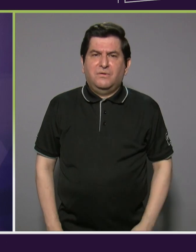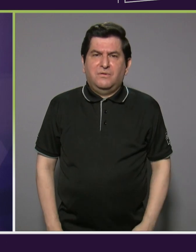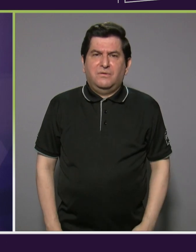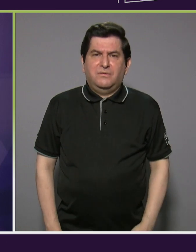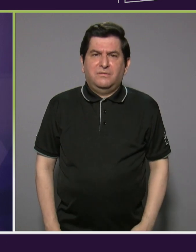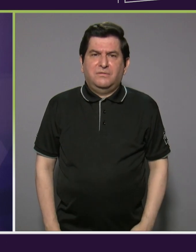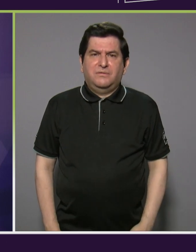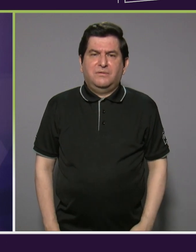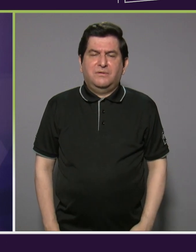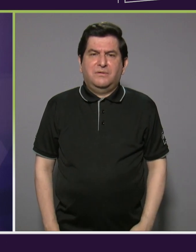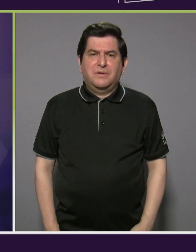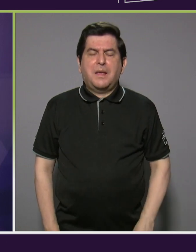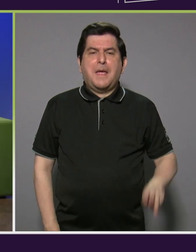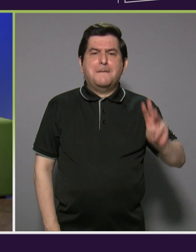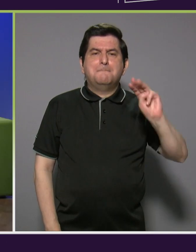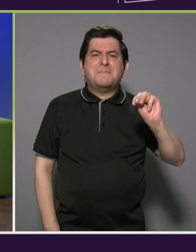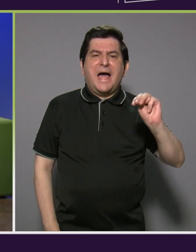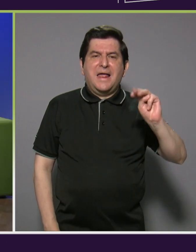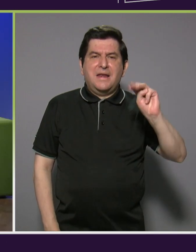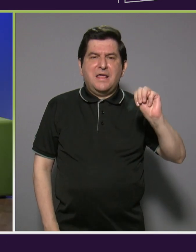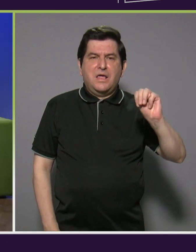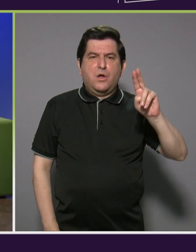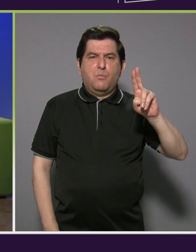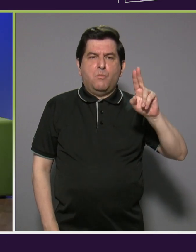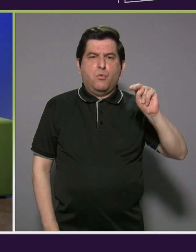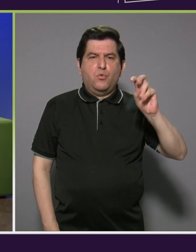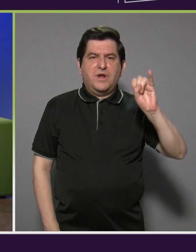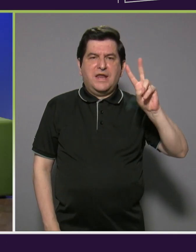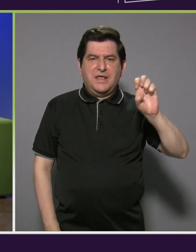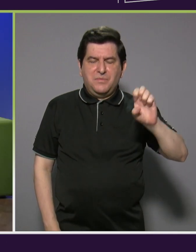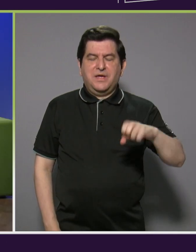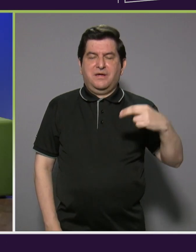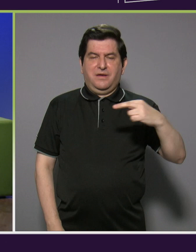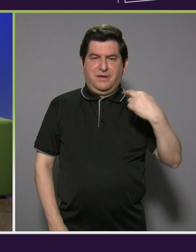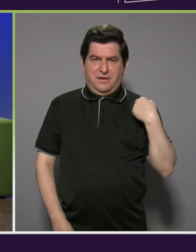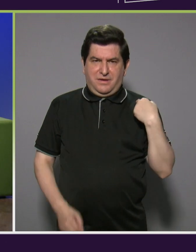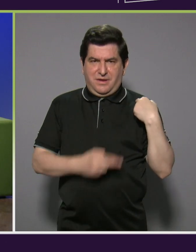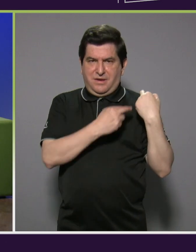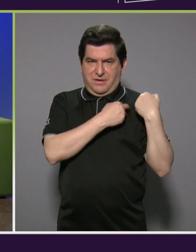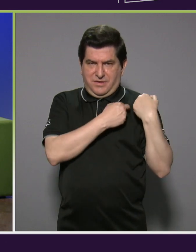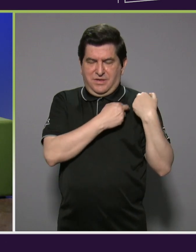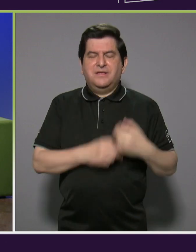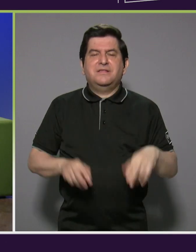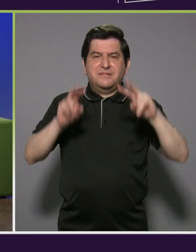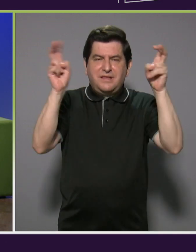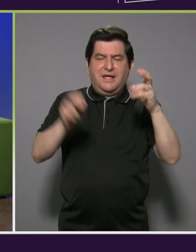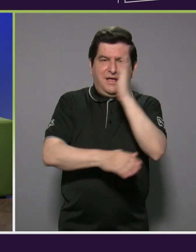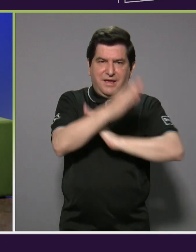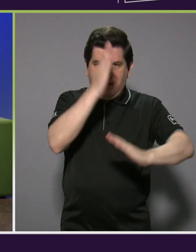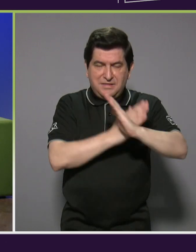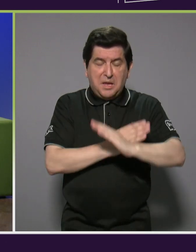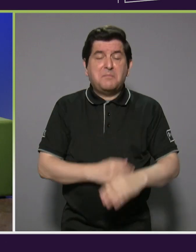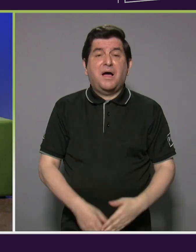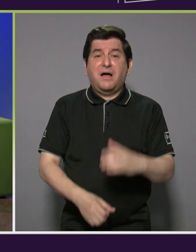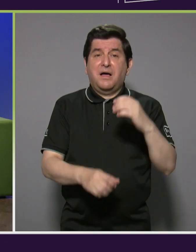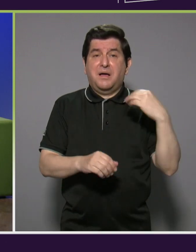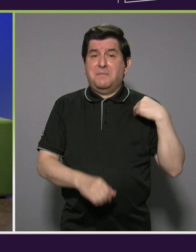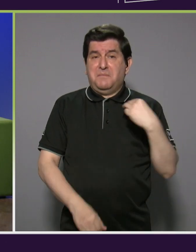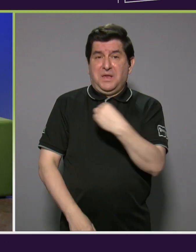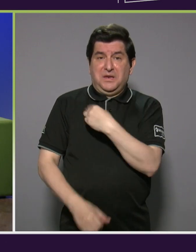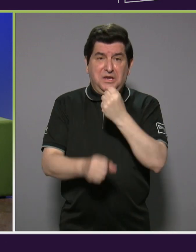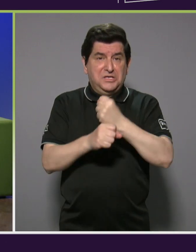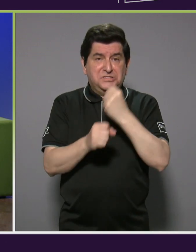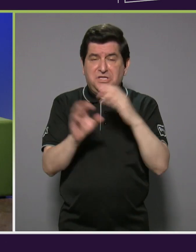la doña Mari Munive, que es la encargada del tema de discapacidad. No hemos escuchado del Ministerio de Trabajo, que el